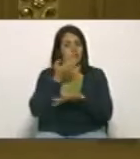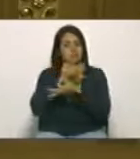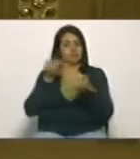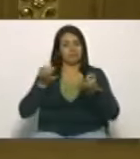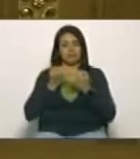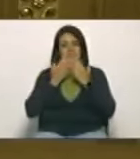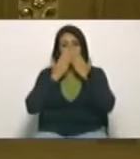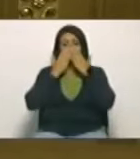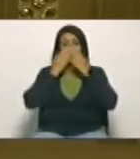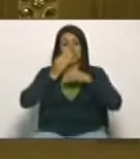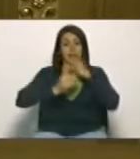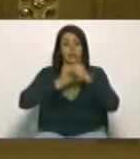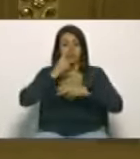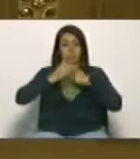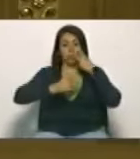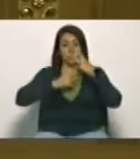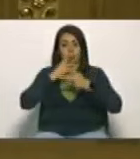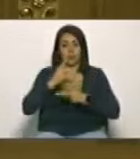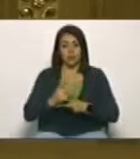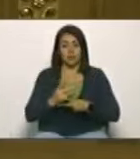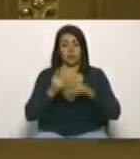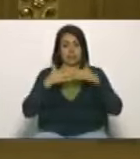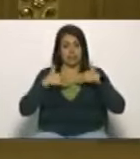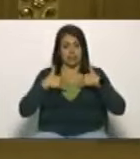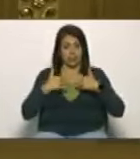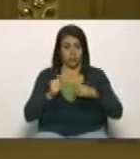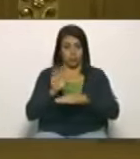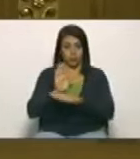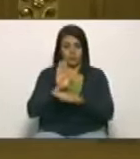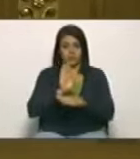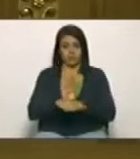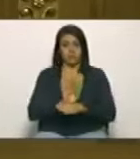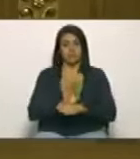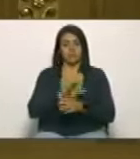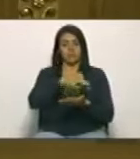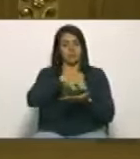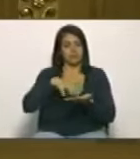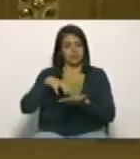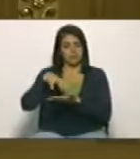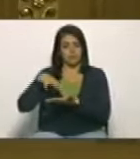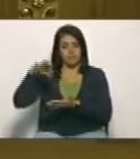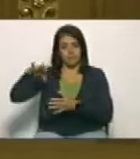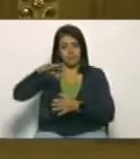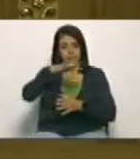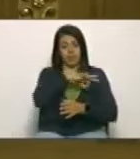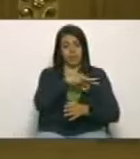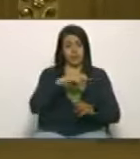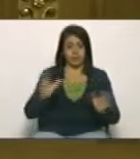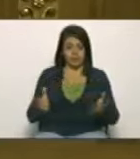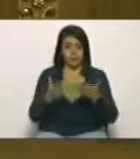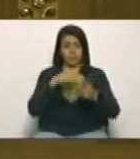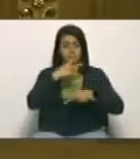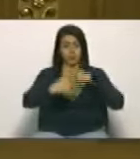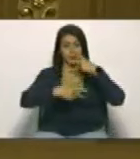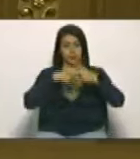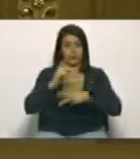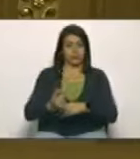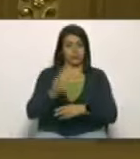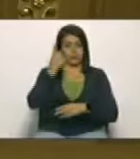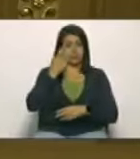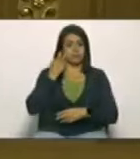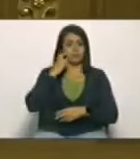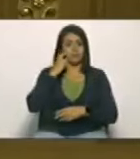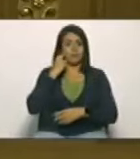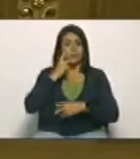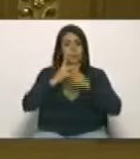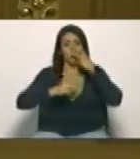aroma, implementando políticas fitosanitarias que resguarden la calidad y el cultivo, incentivar la producción primaria del cacao